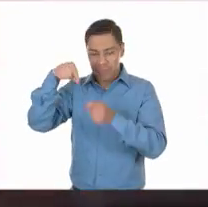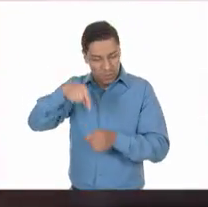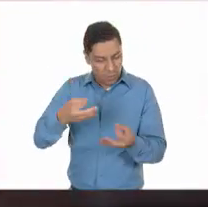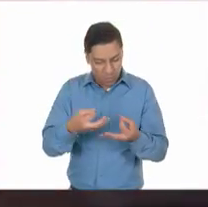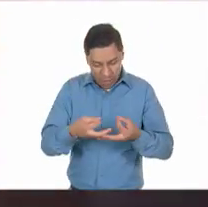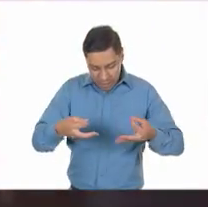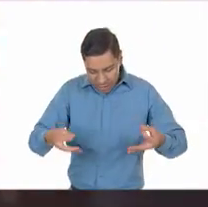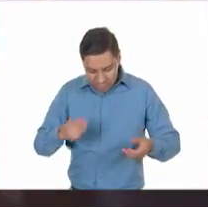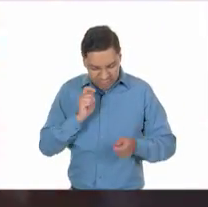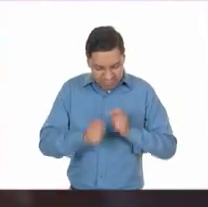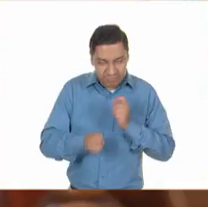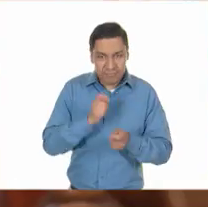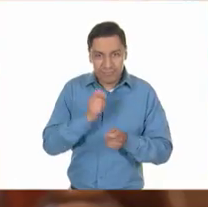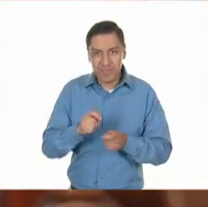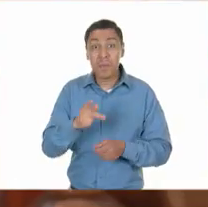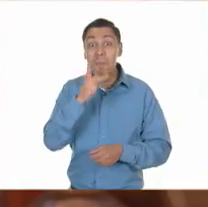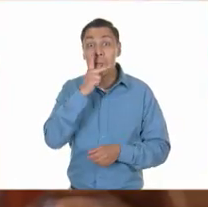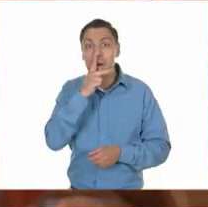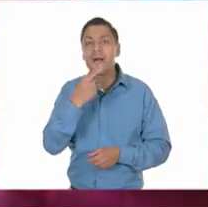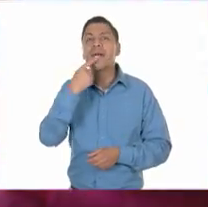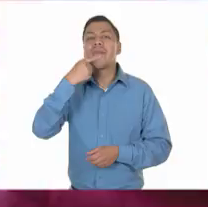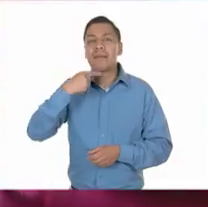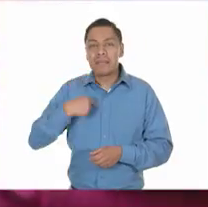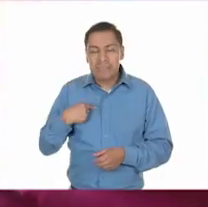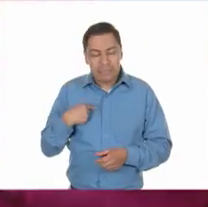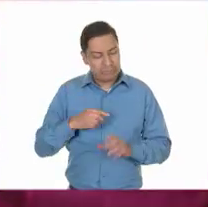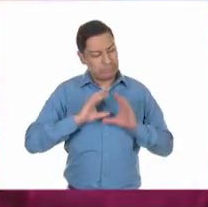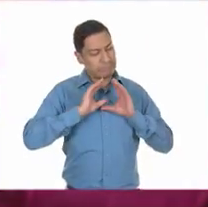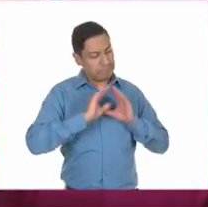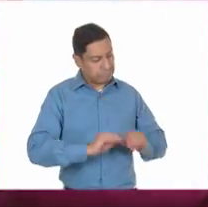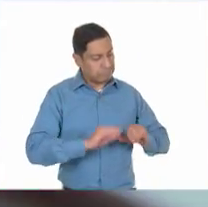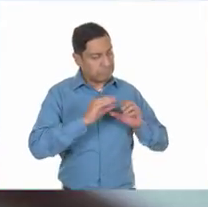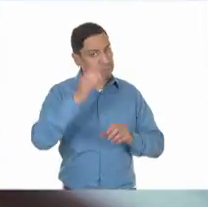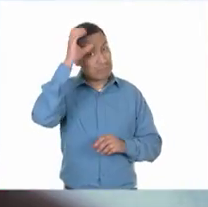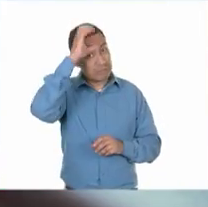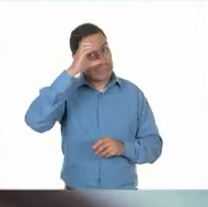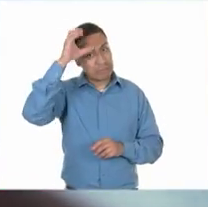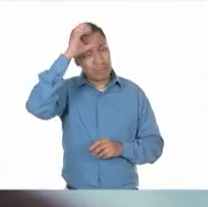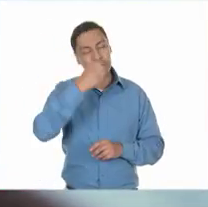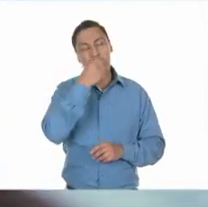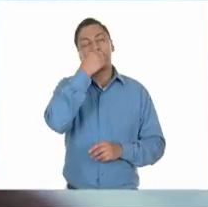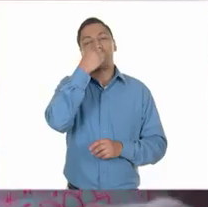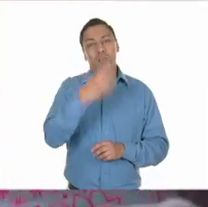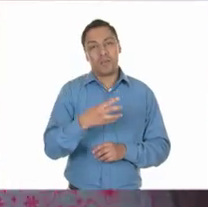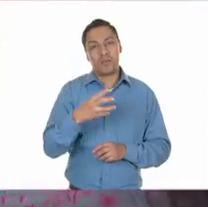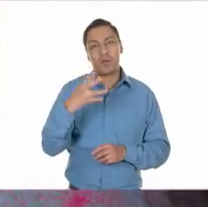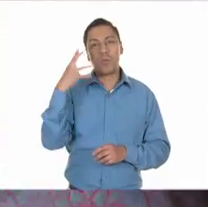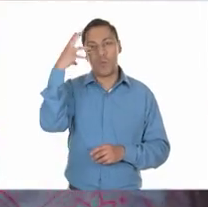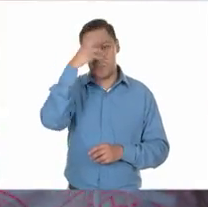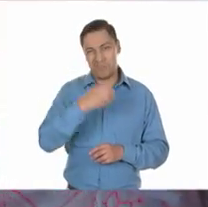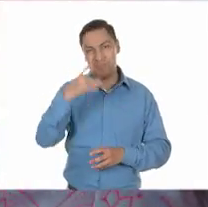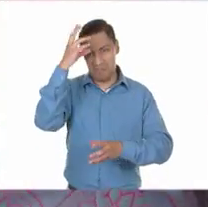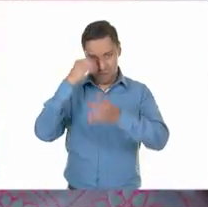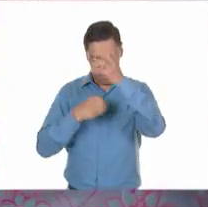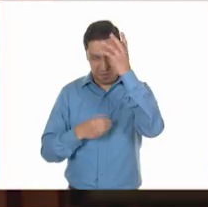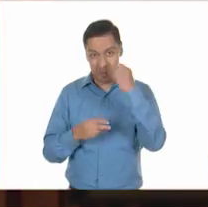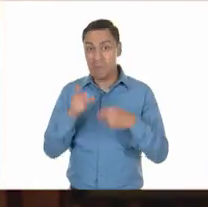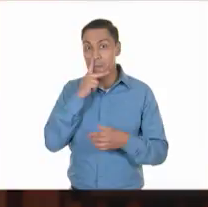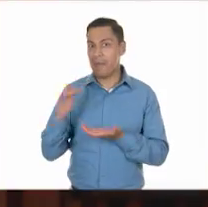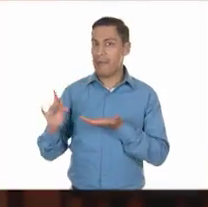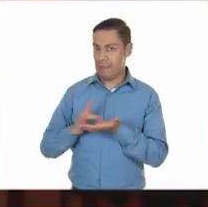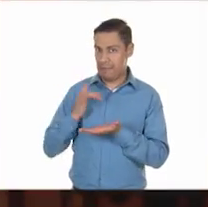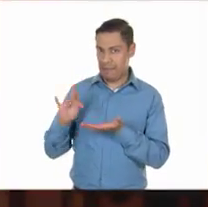Tierra. Mi papá siempre nos enseñó que las ciencias eran maravillosas. Y aunque mis papás siempre me